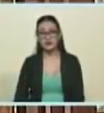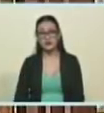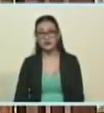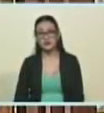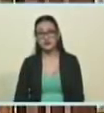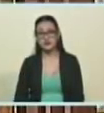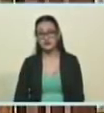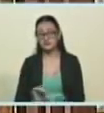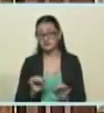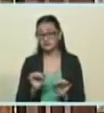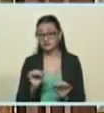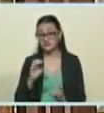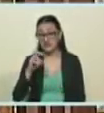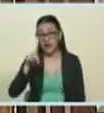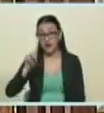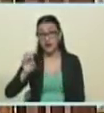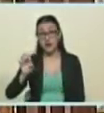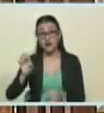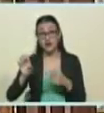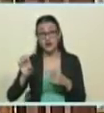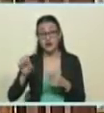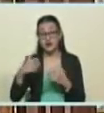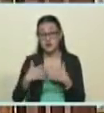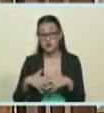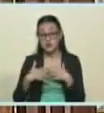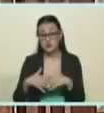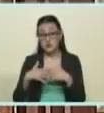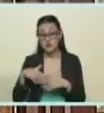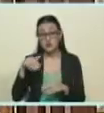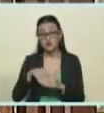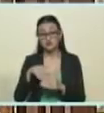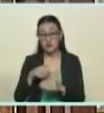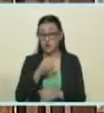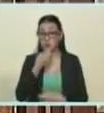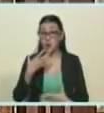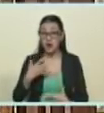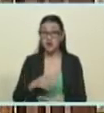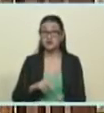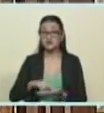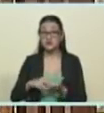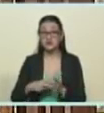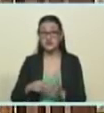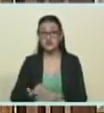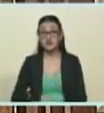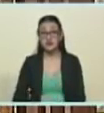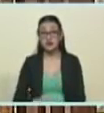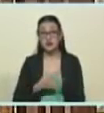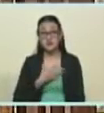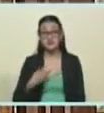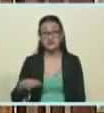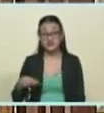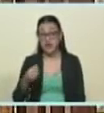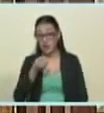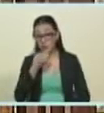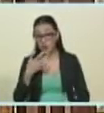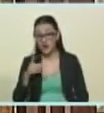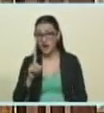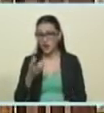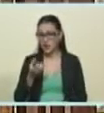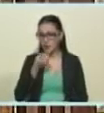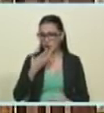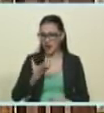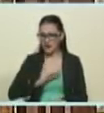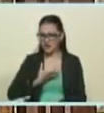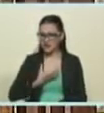Quiere decir que el sistema electoral, el CNE y las máquinas electorales son buenas para las presidenciales, pero no son buenas para las